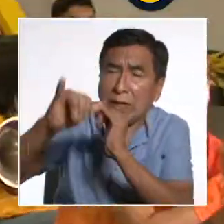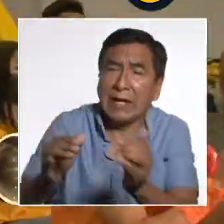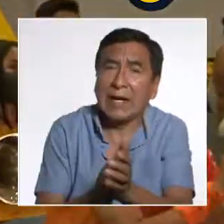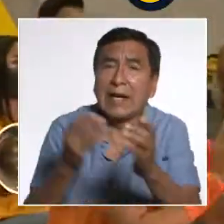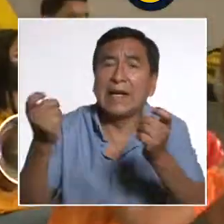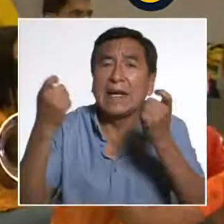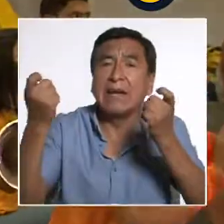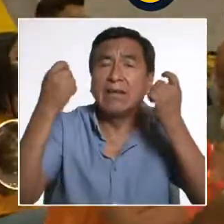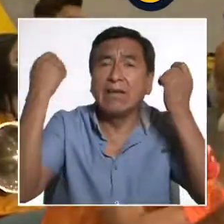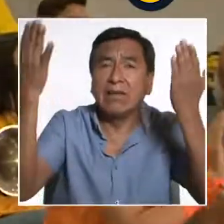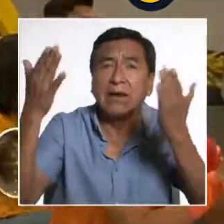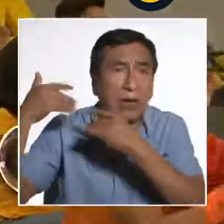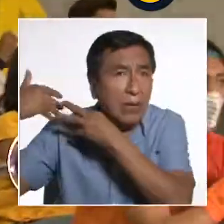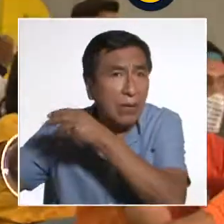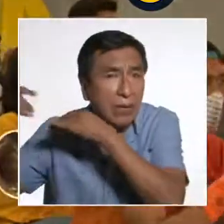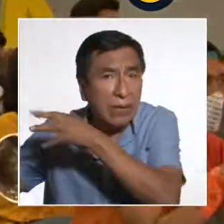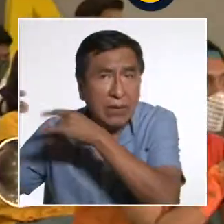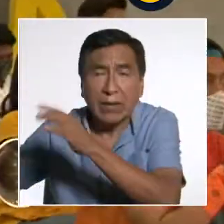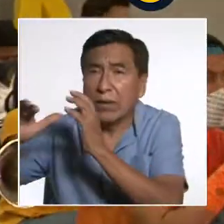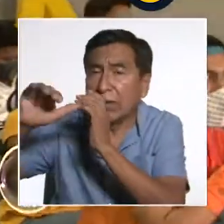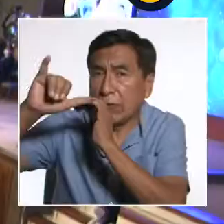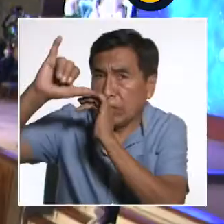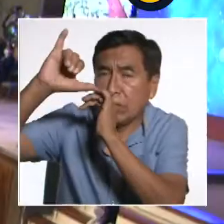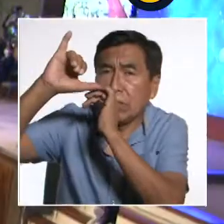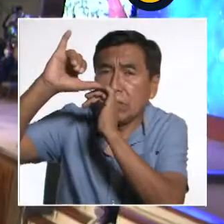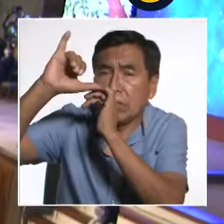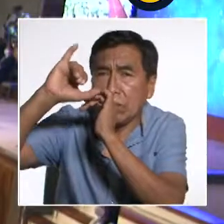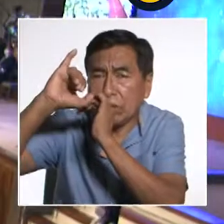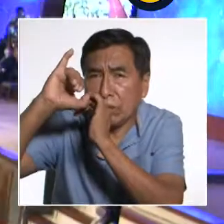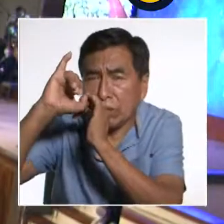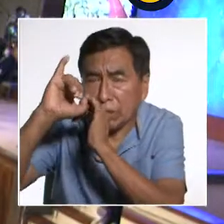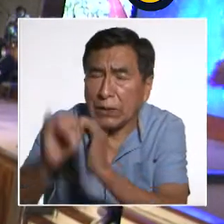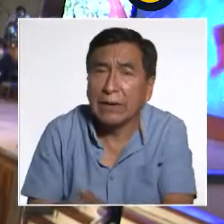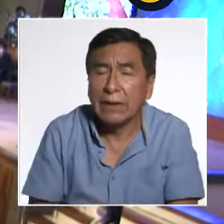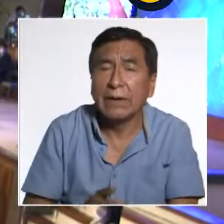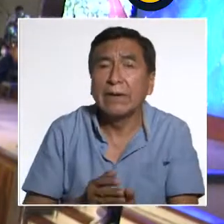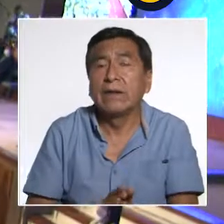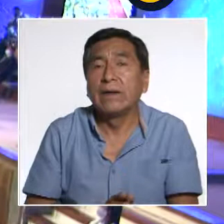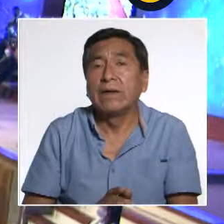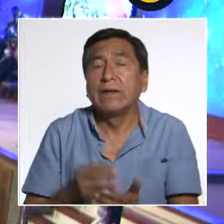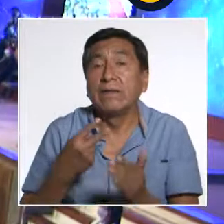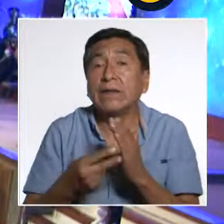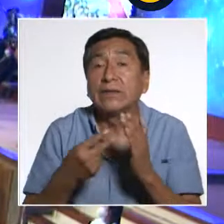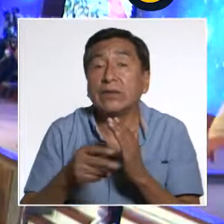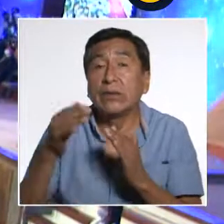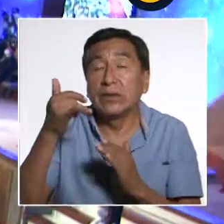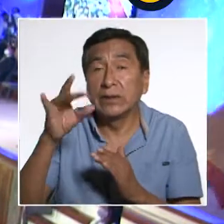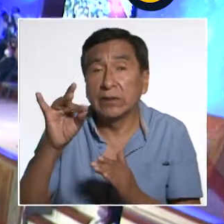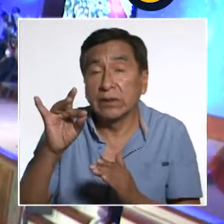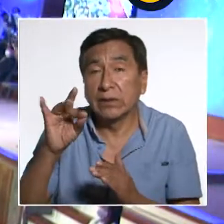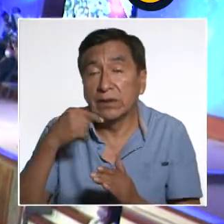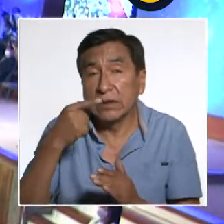Aleluya. El libro de Mateo, capítulo 18, versículo 18, dice